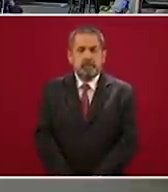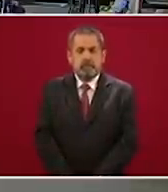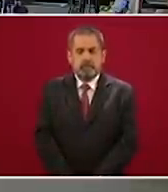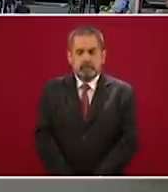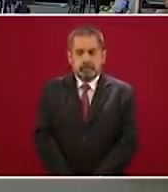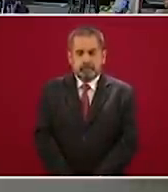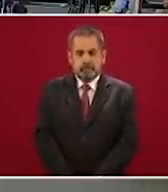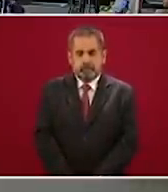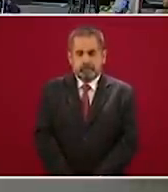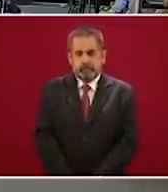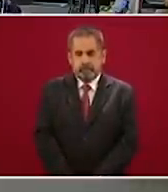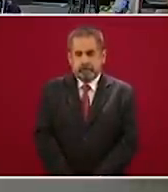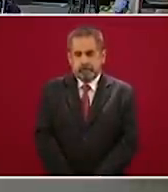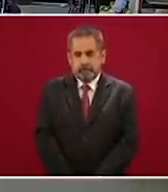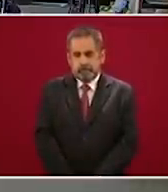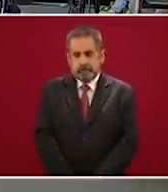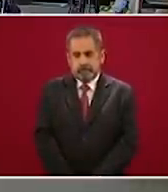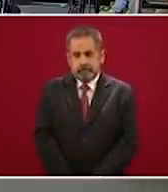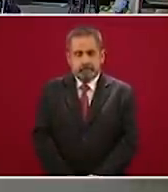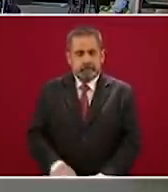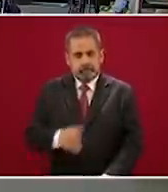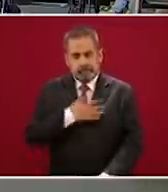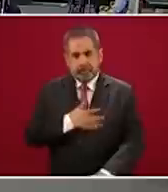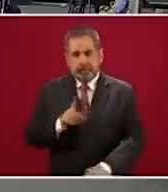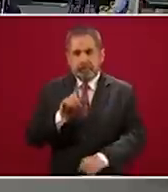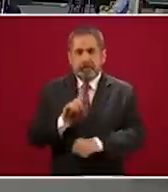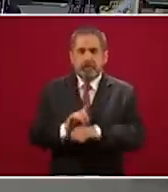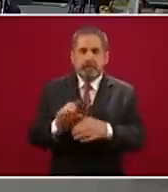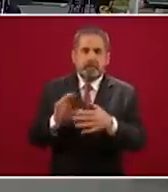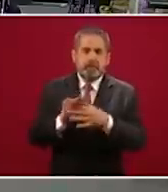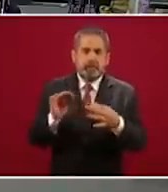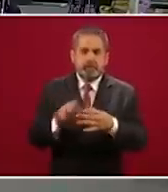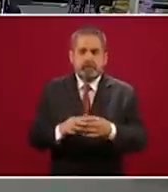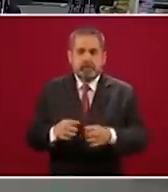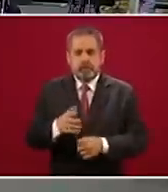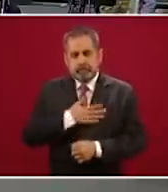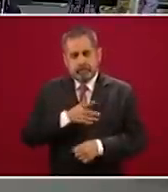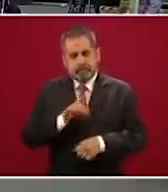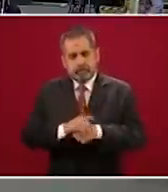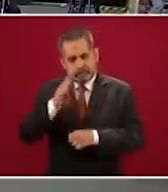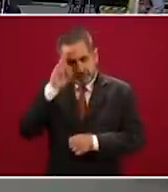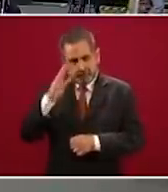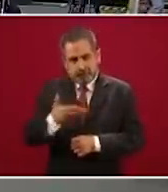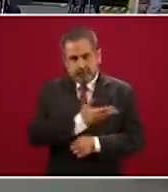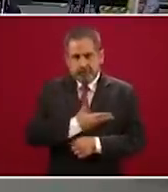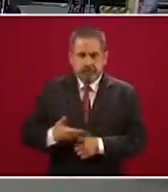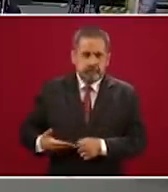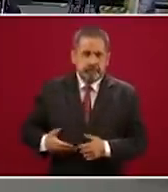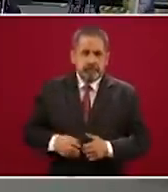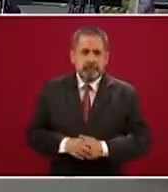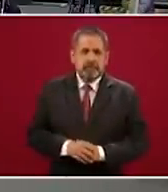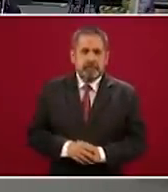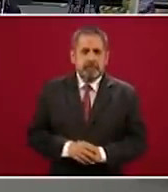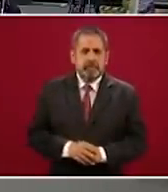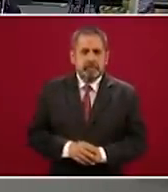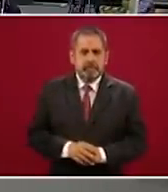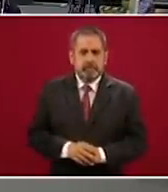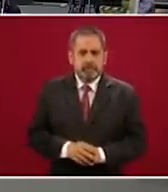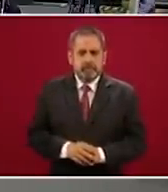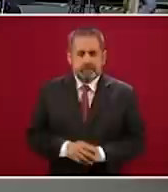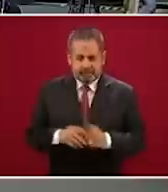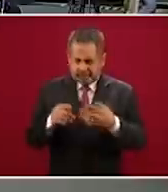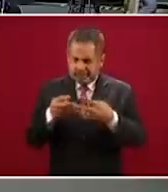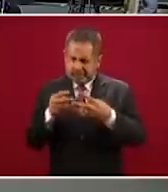Sí, bueno, buenos días, sí, señor. Sí. Buenos días, señor presidente. Buenos días. Sí, se